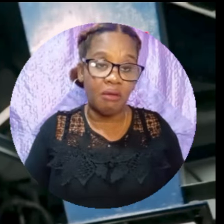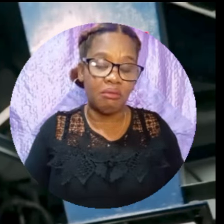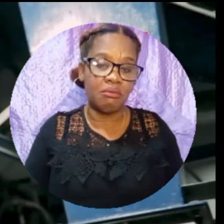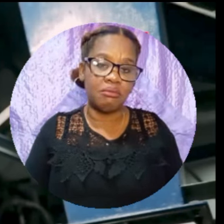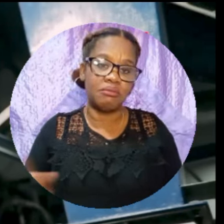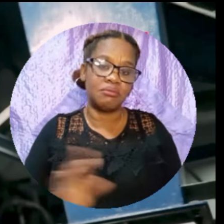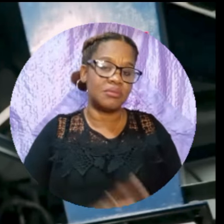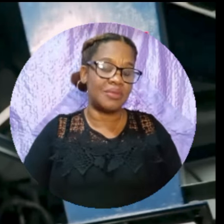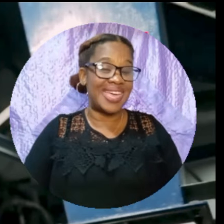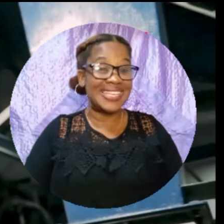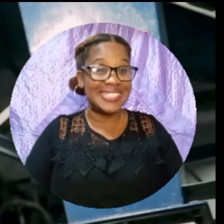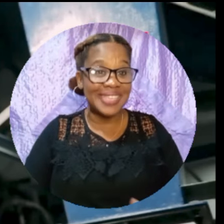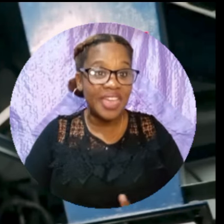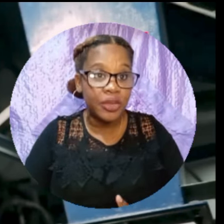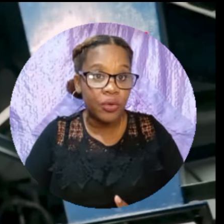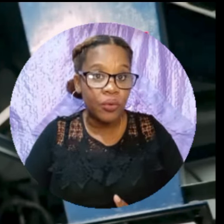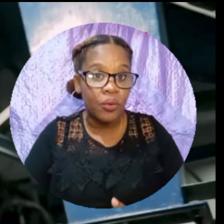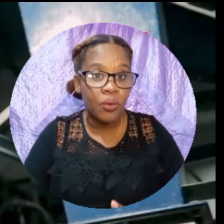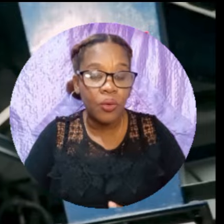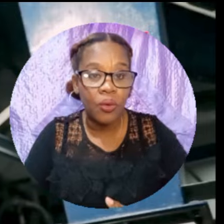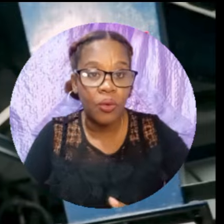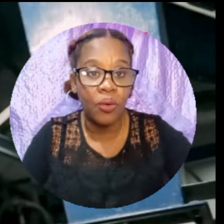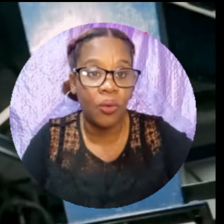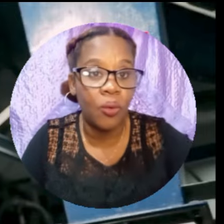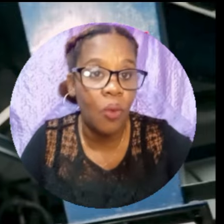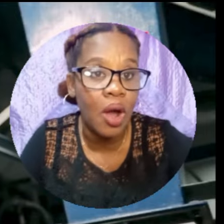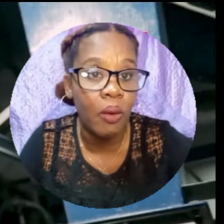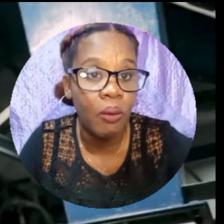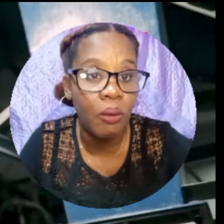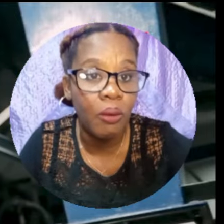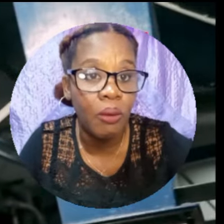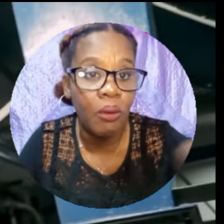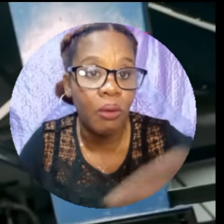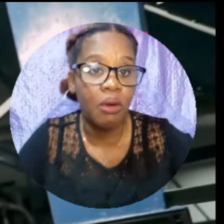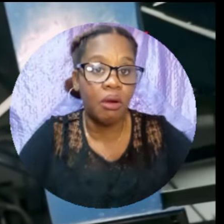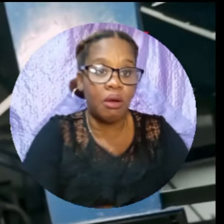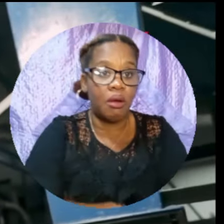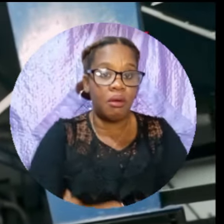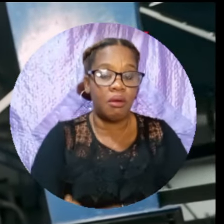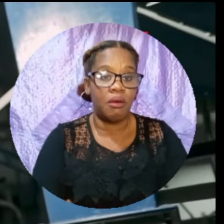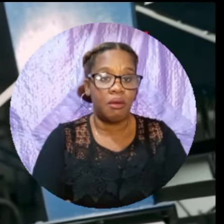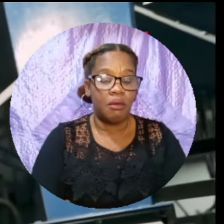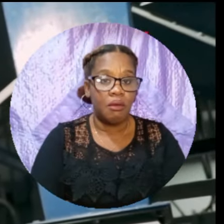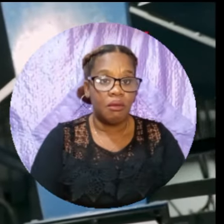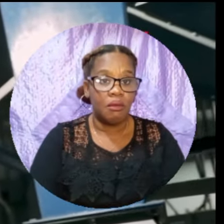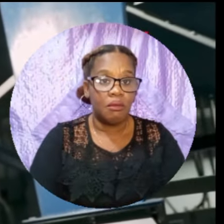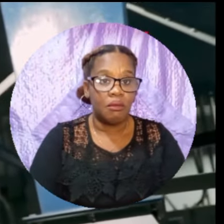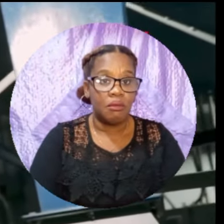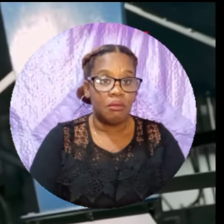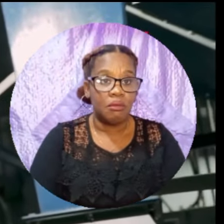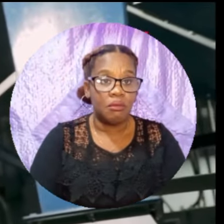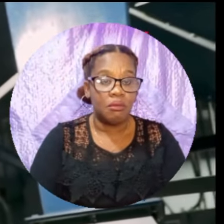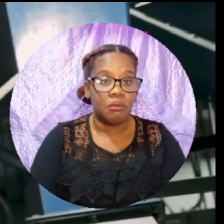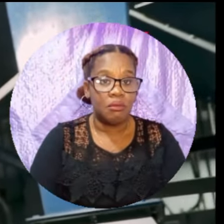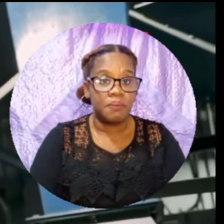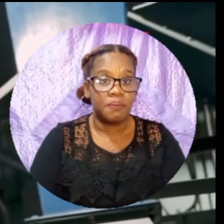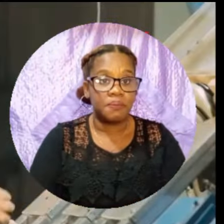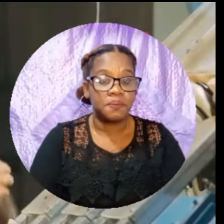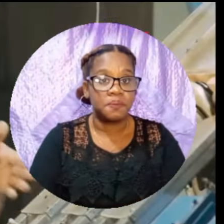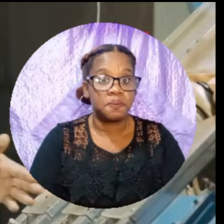No. ¿En serio? ¡Wow! Ojos ópticos que van viendo los colores del café y